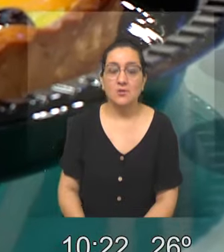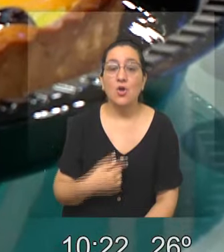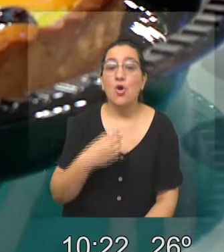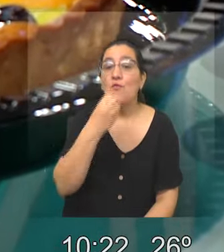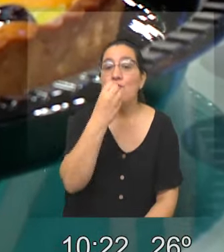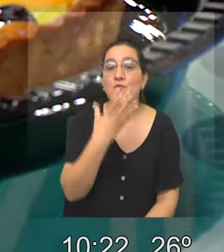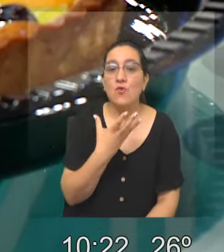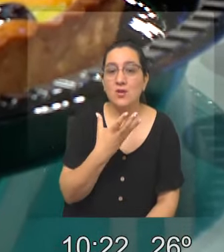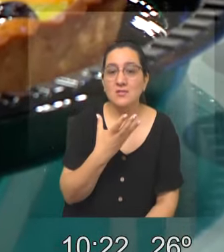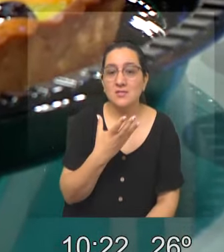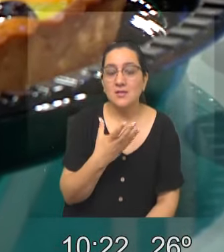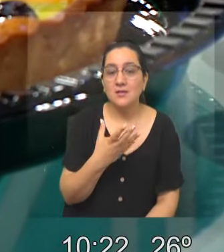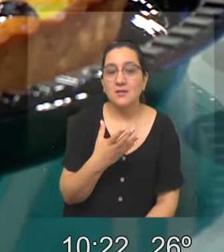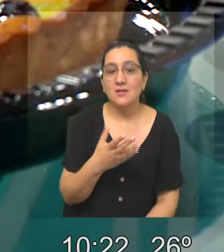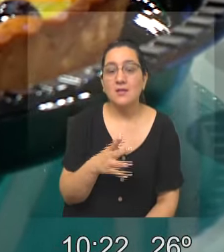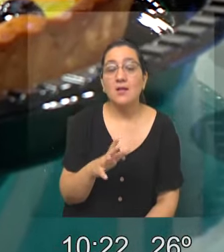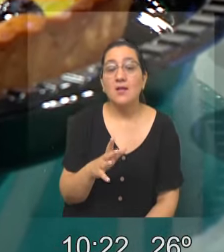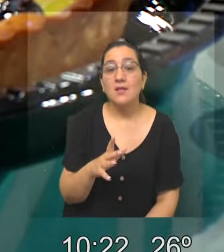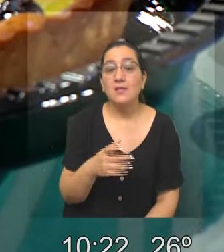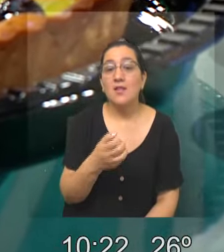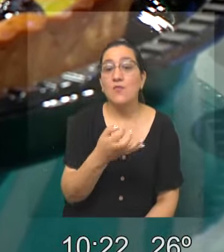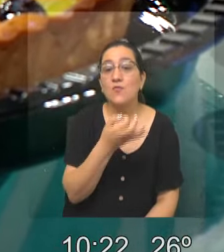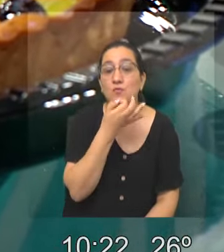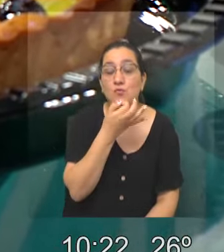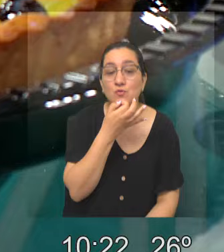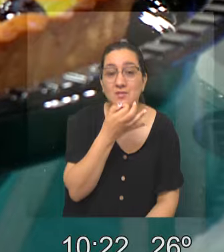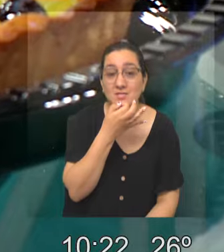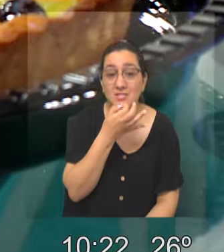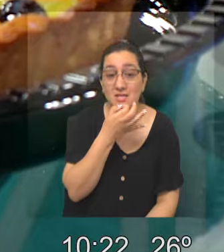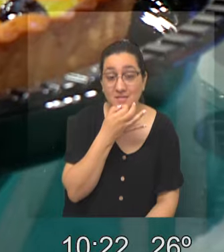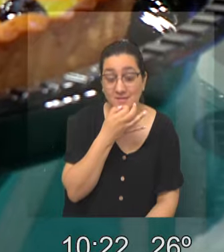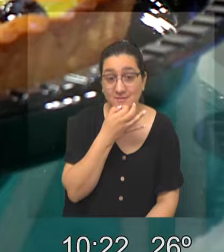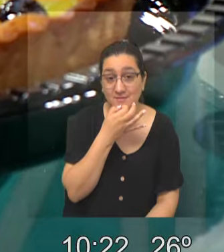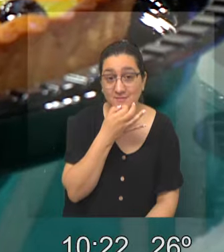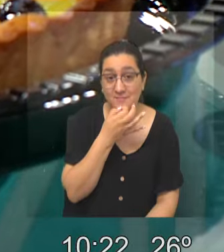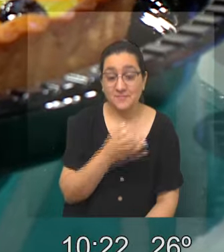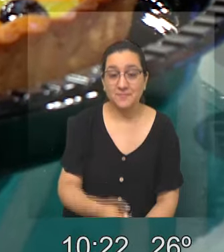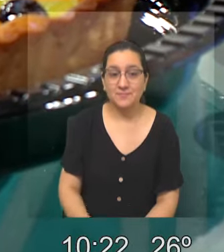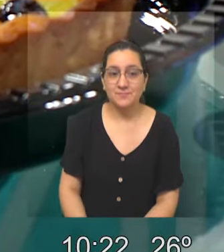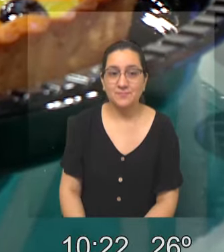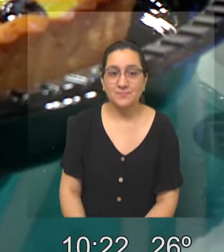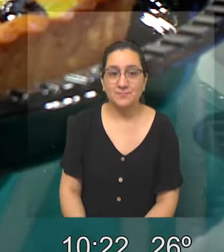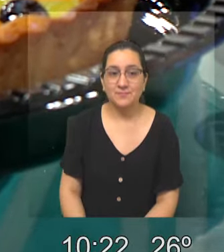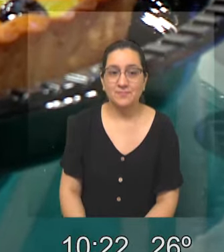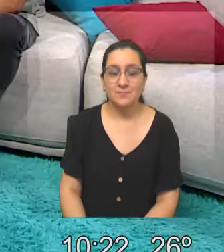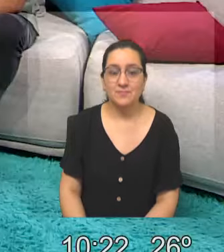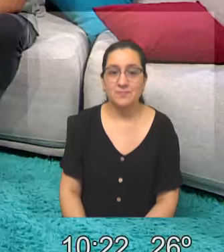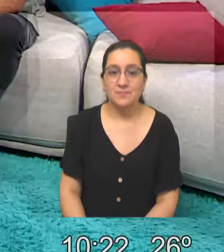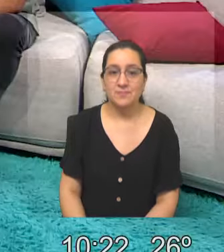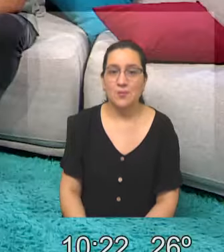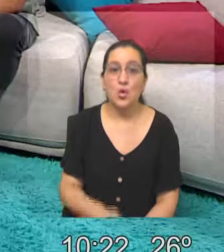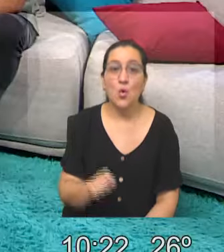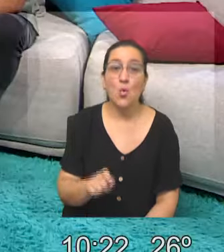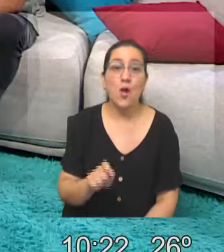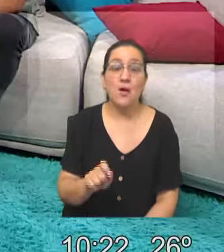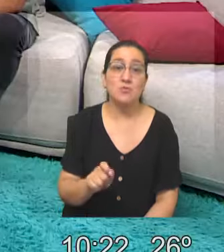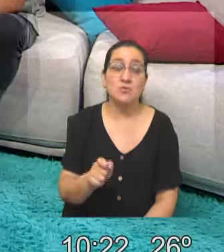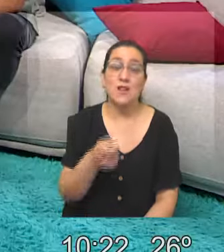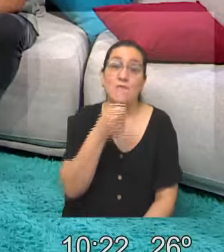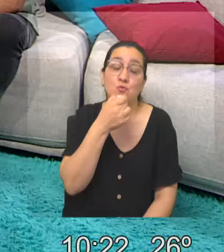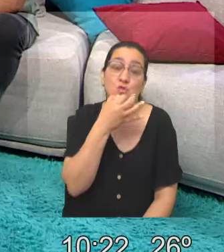un cultivo de frutilla que muestra. Dos su frutillas. Segunda frutilla cuando la mostró, media. Bueno, nos juzgamos a la frutilla, se